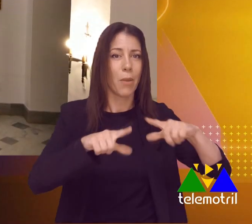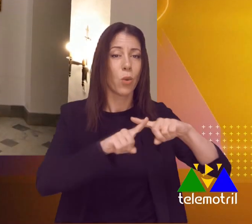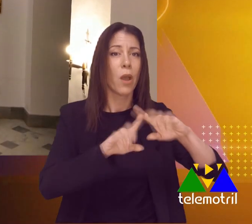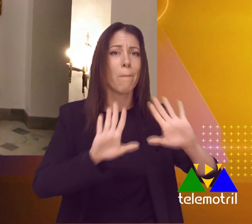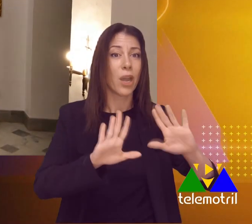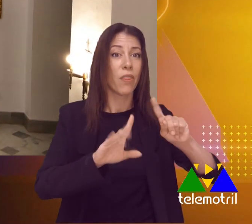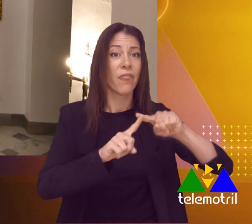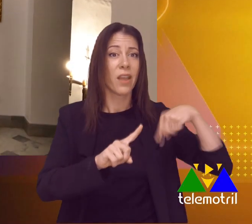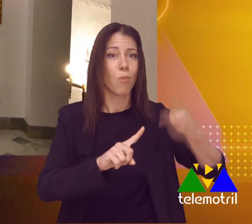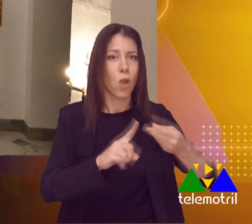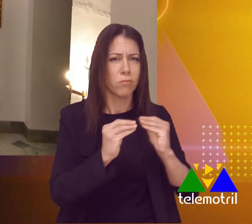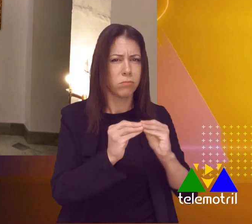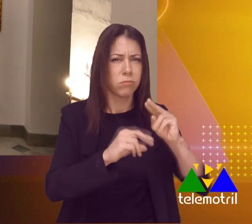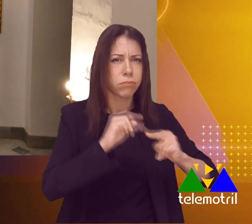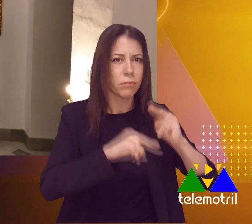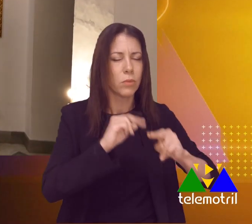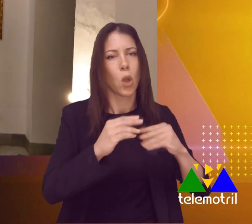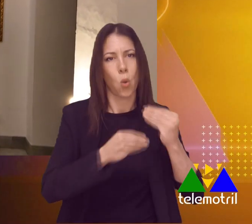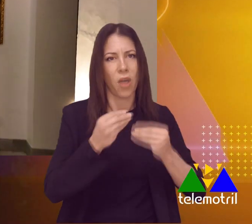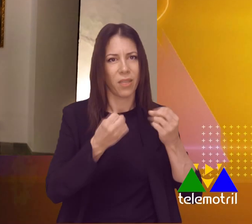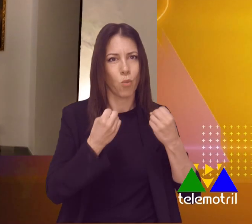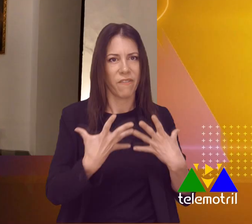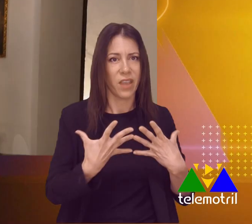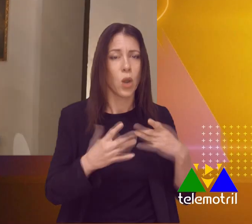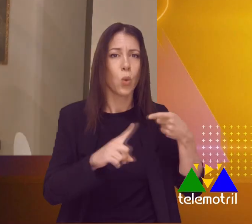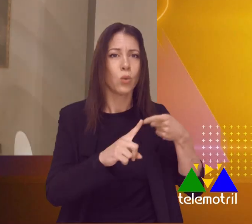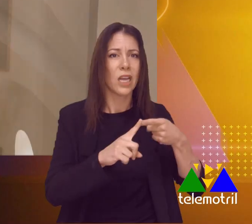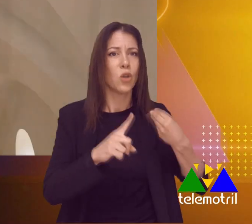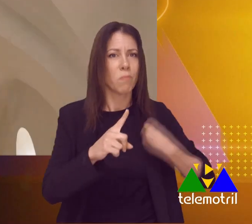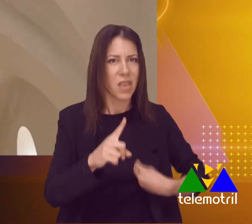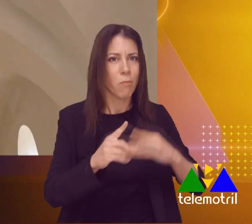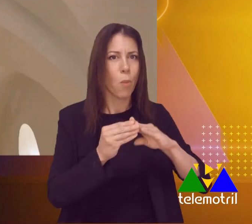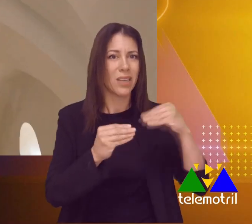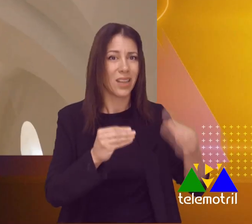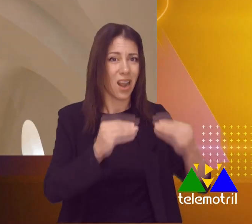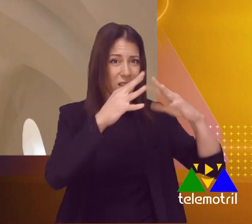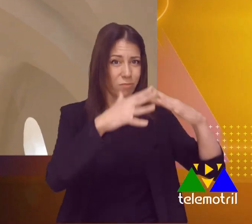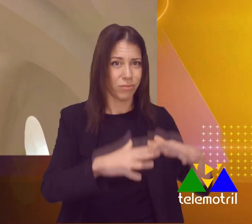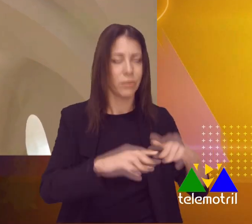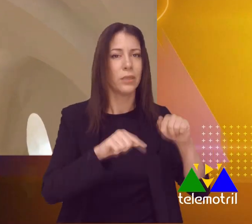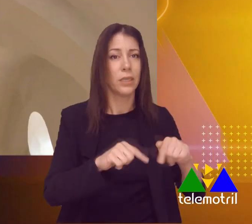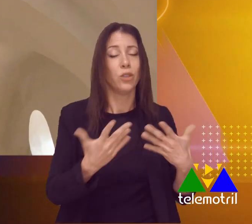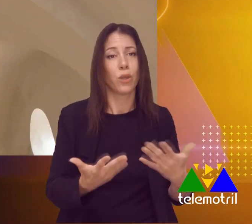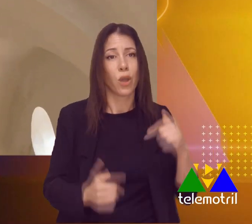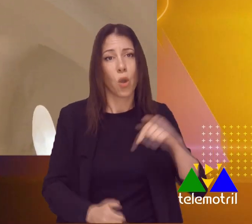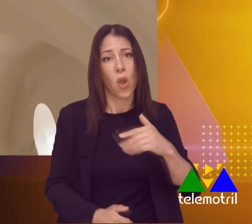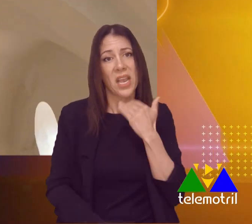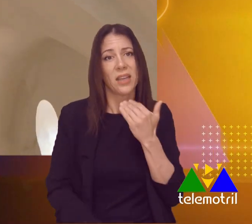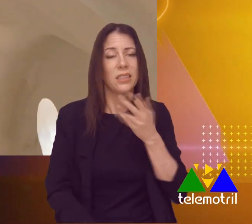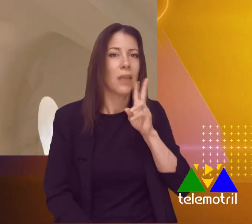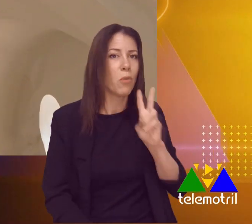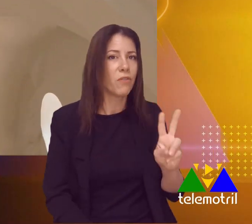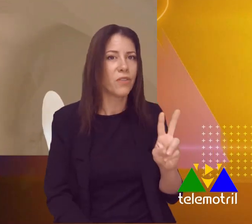la reconstrucción se hizo bastante bien, y usando incluso los propios materiales de derribo. Es decir, que hoy prácticamente estamos